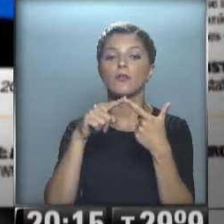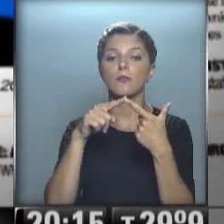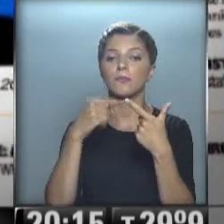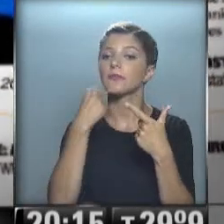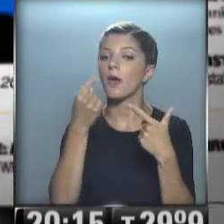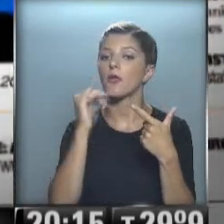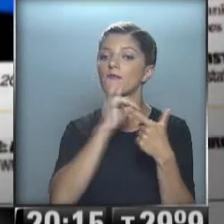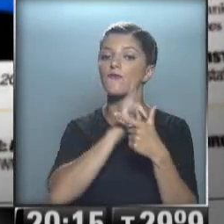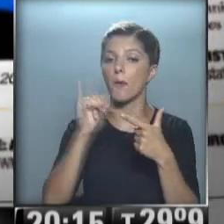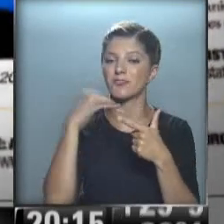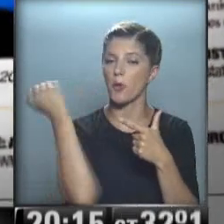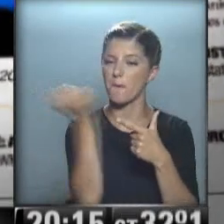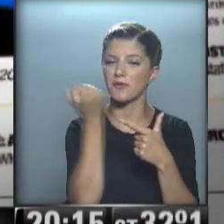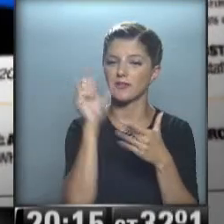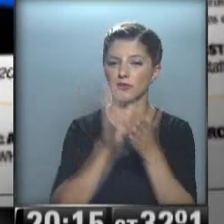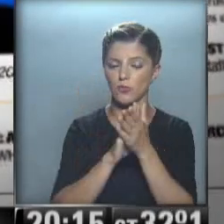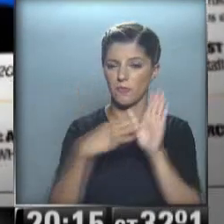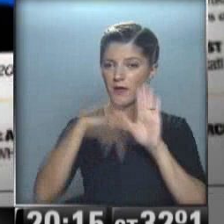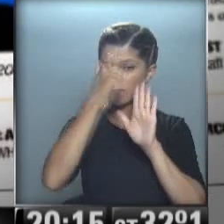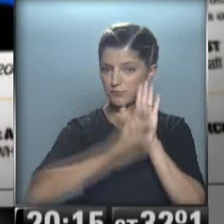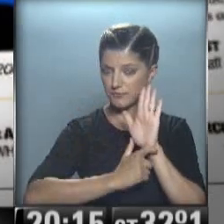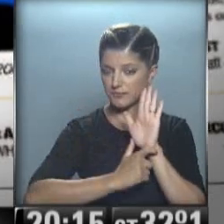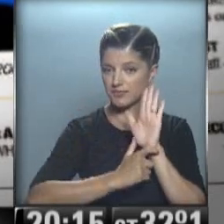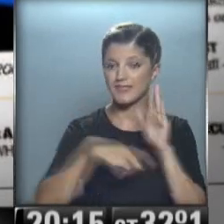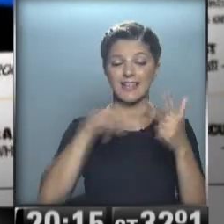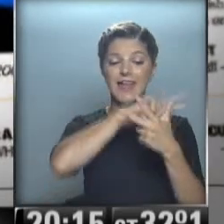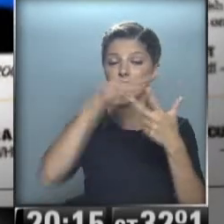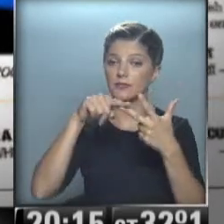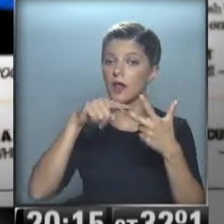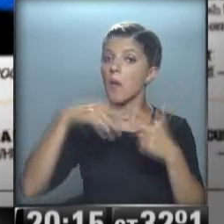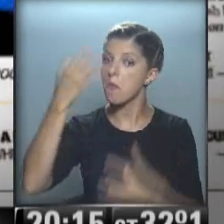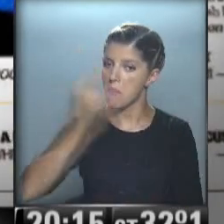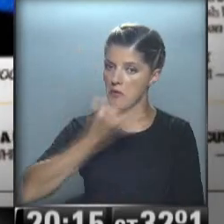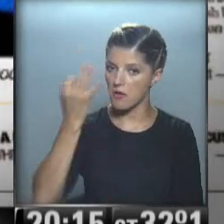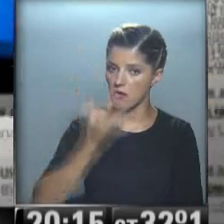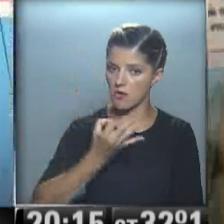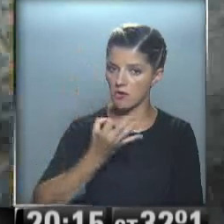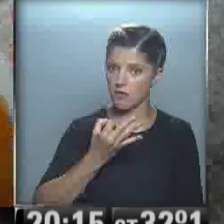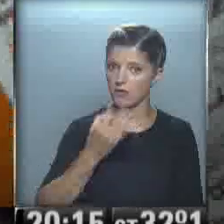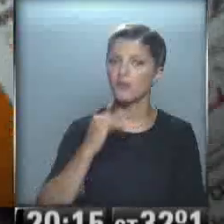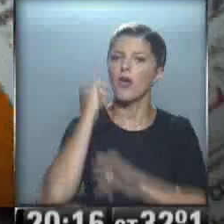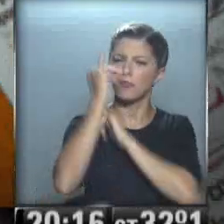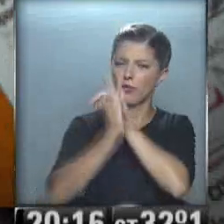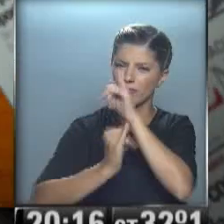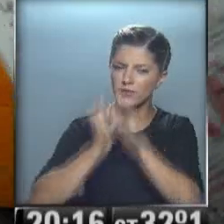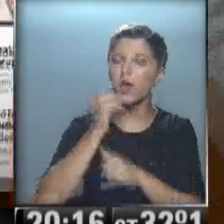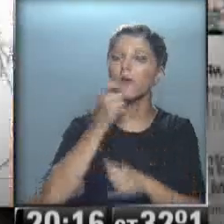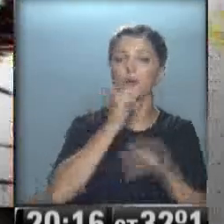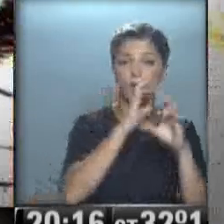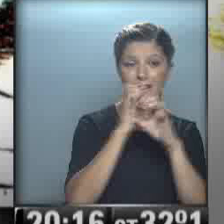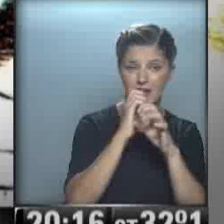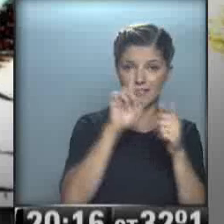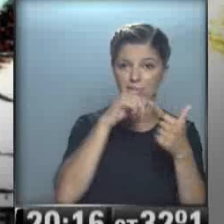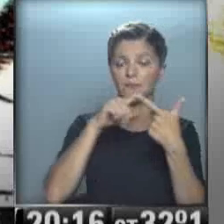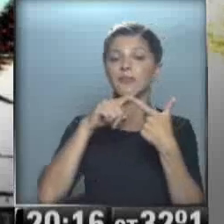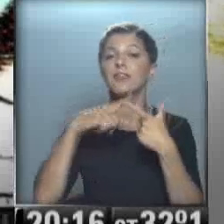una parte muy importante de la tapa y las tres coberturas la verdad que fueron más eh detalladas fueron las de Clarín las de